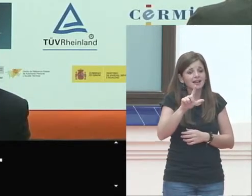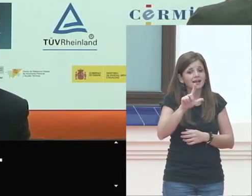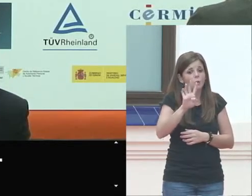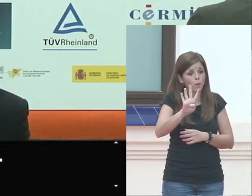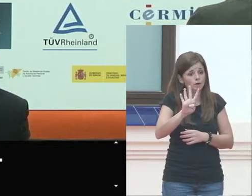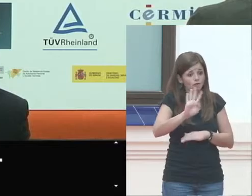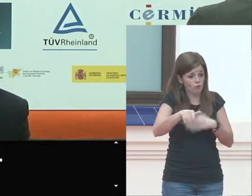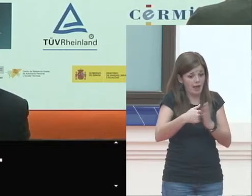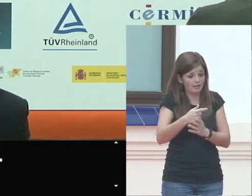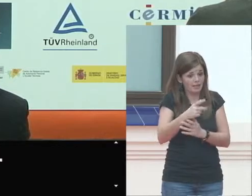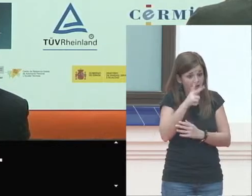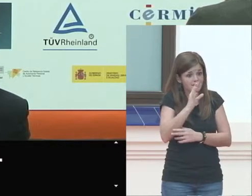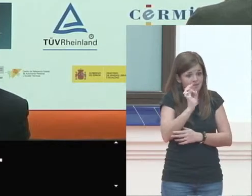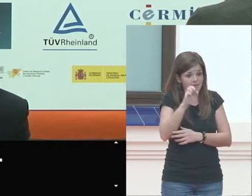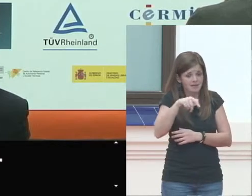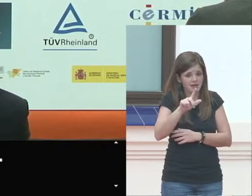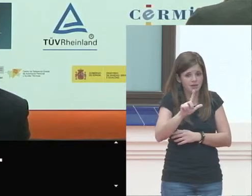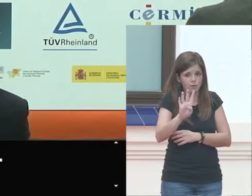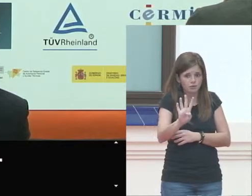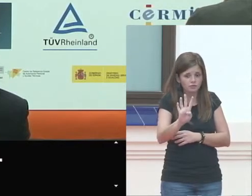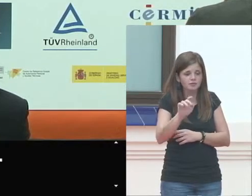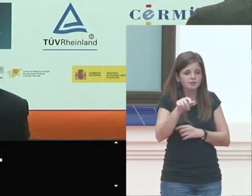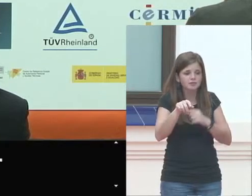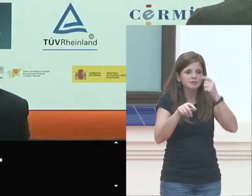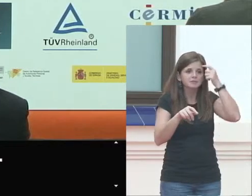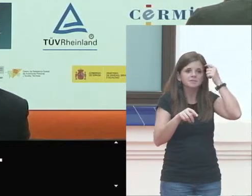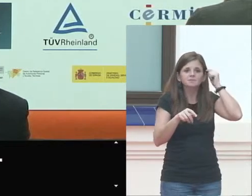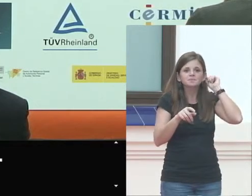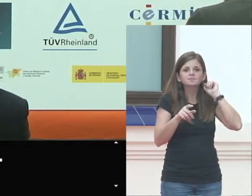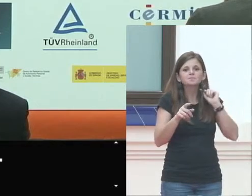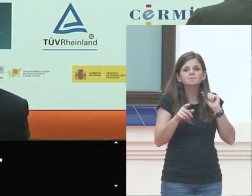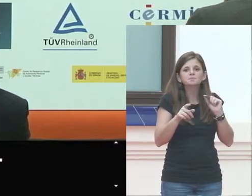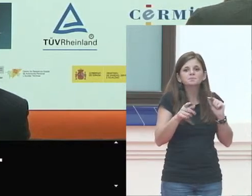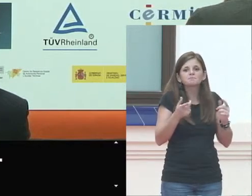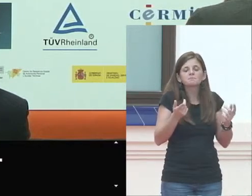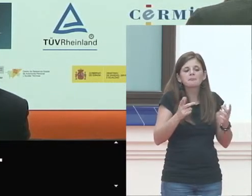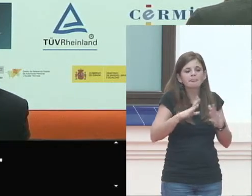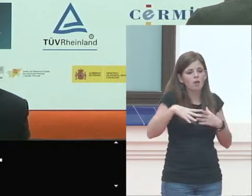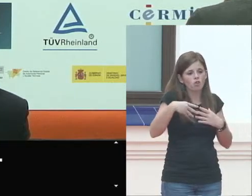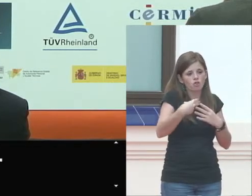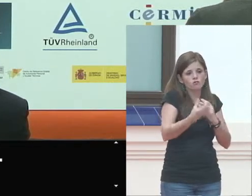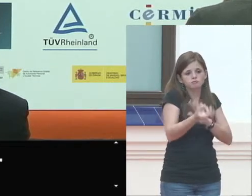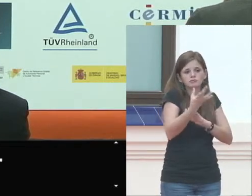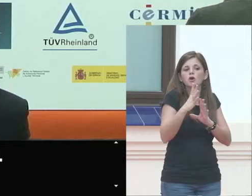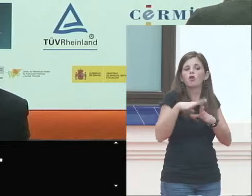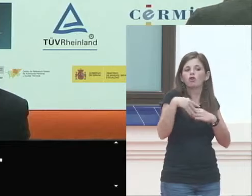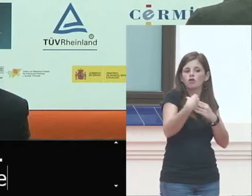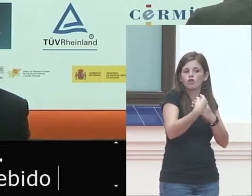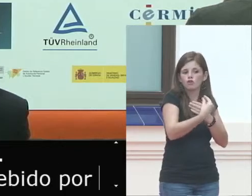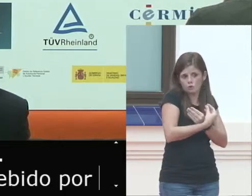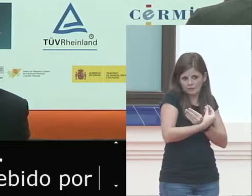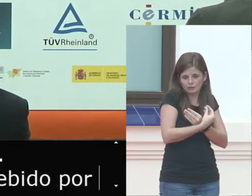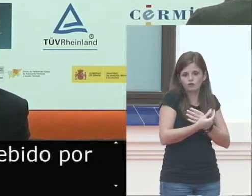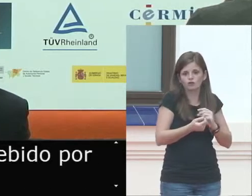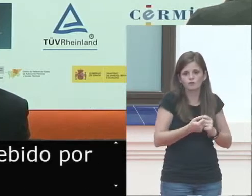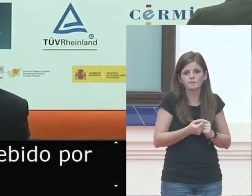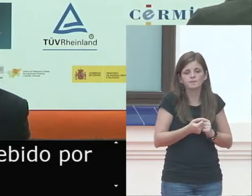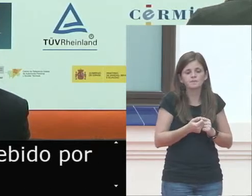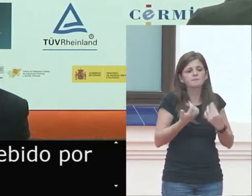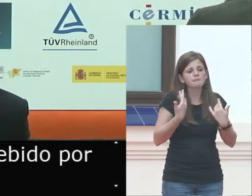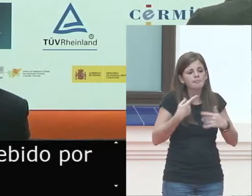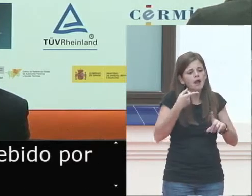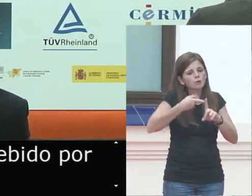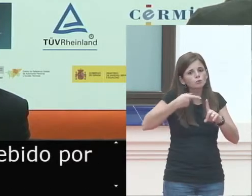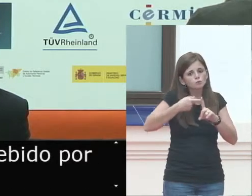fue hecho, concebido por documentos. Ya era usado por